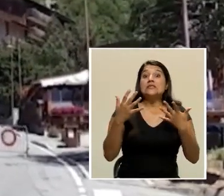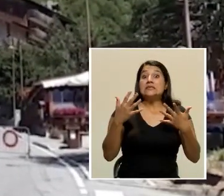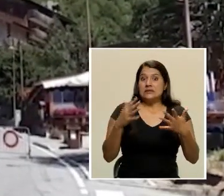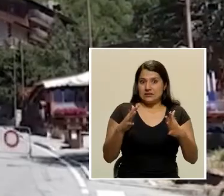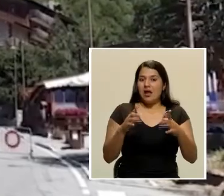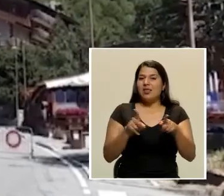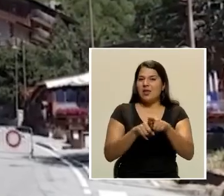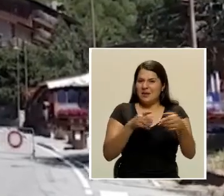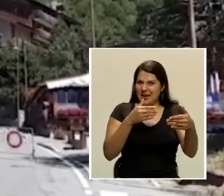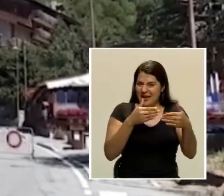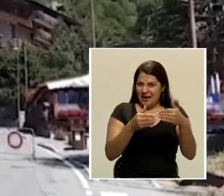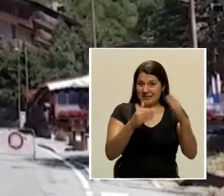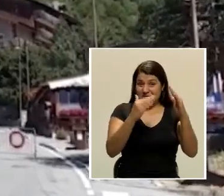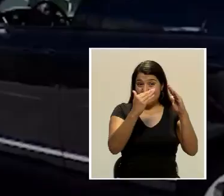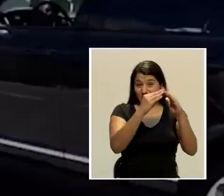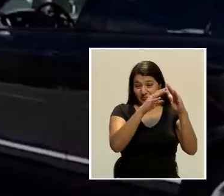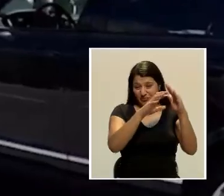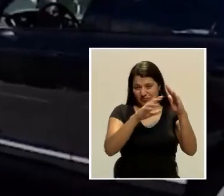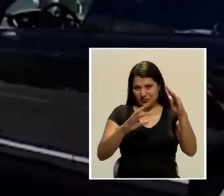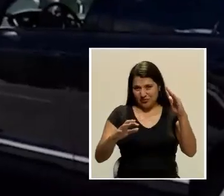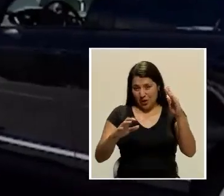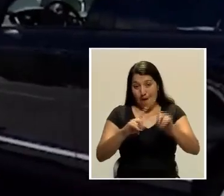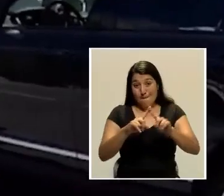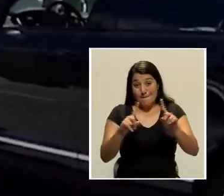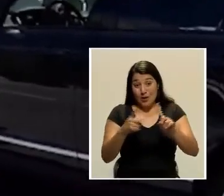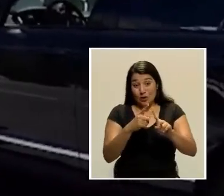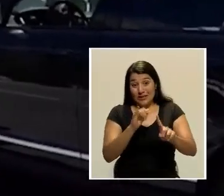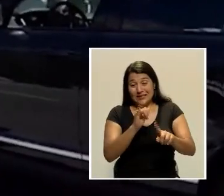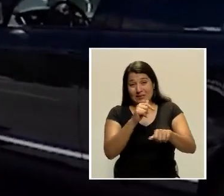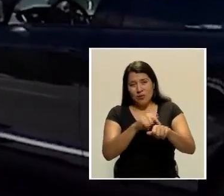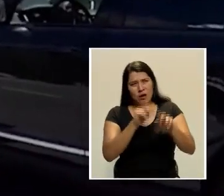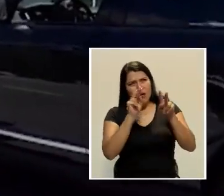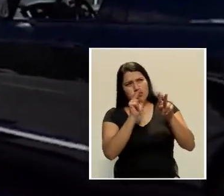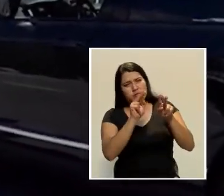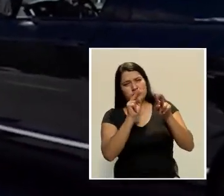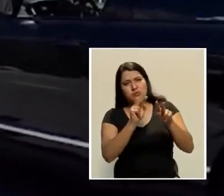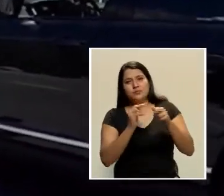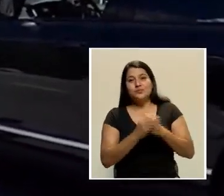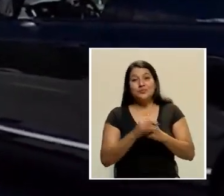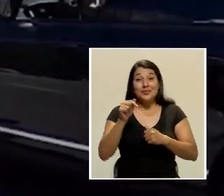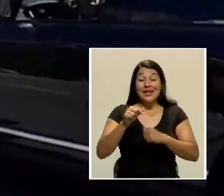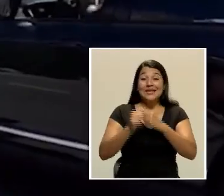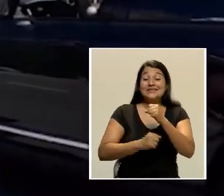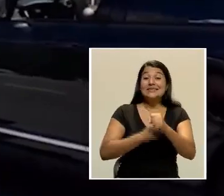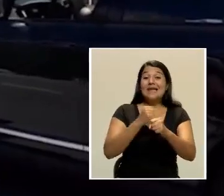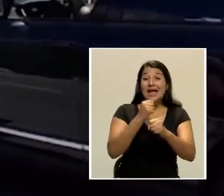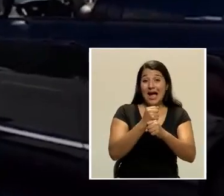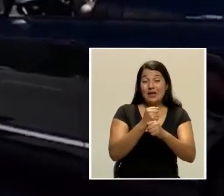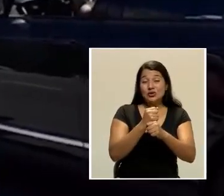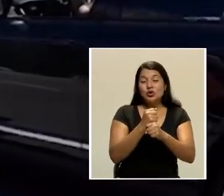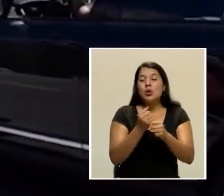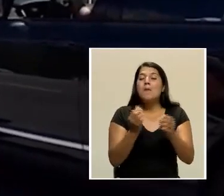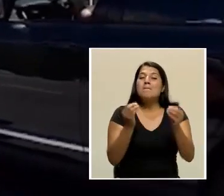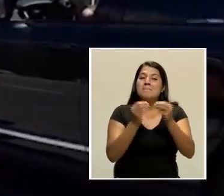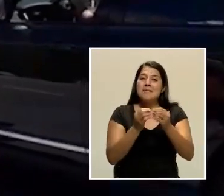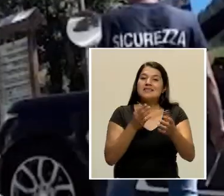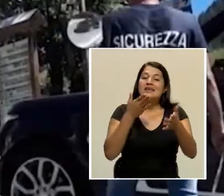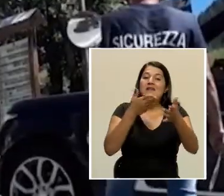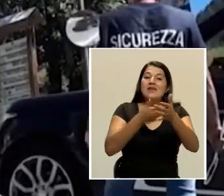del Mont Blanc, debido al calor. Varias carreteras que llevan al Valle Ferret quedaron cerradas. En septiembre y octubre